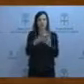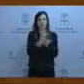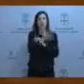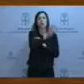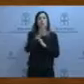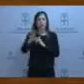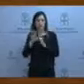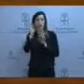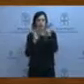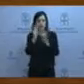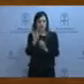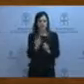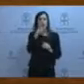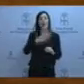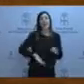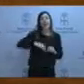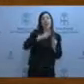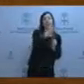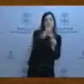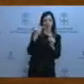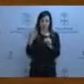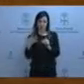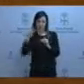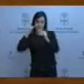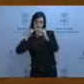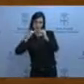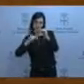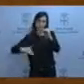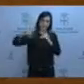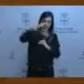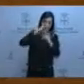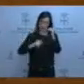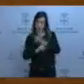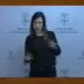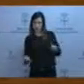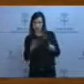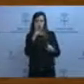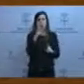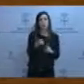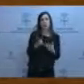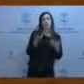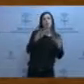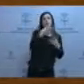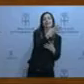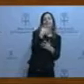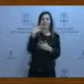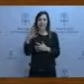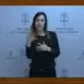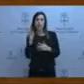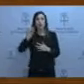45% de menores de 25. No menores de 35, digamos lo todo, en menores de 25, para ser exactos, 45,2. Media